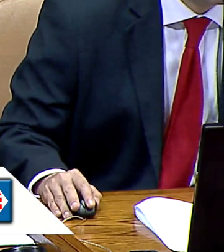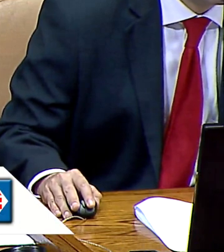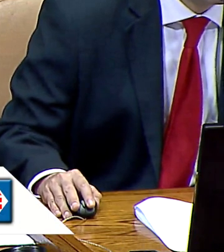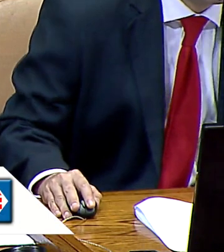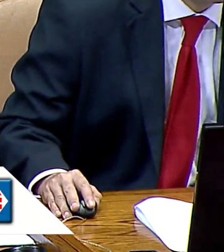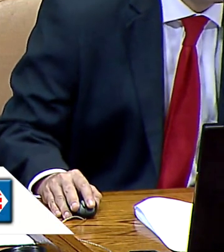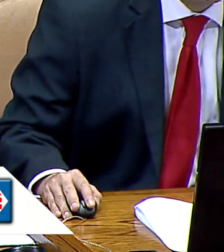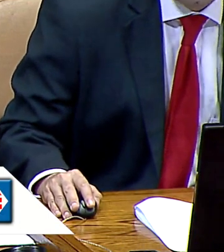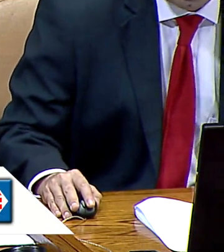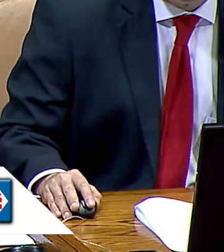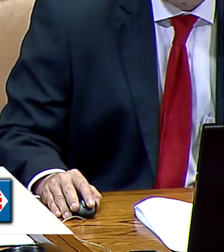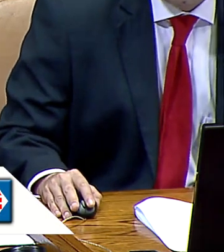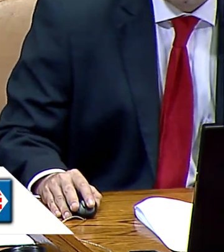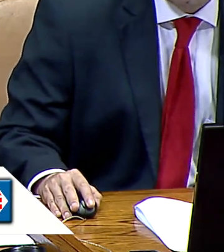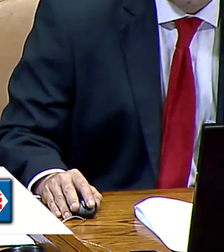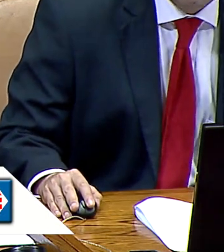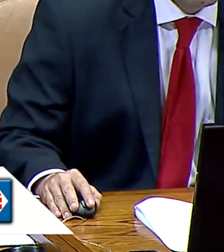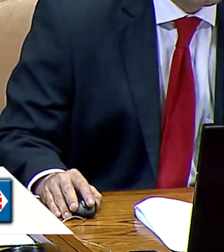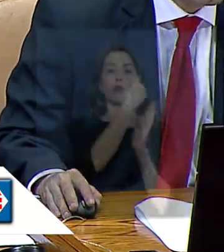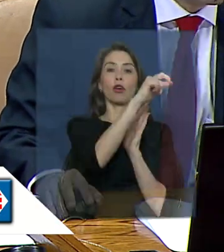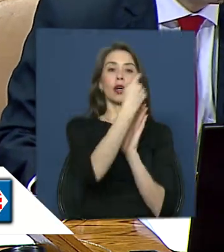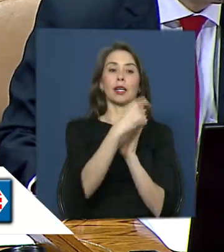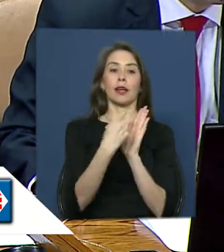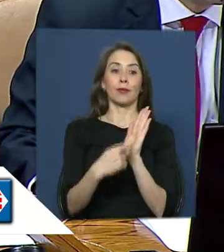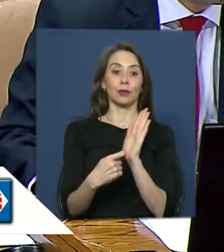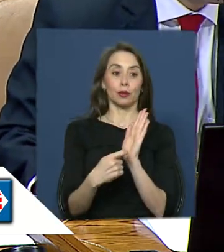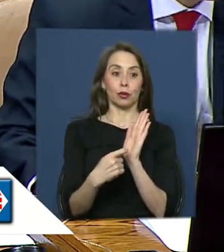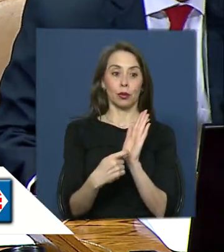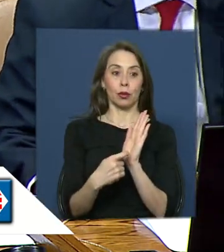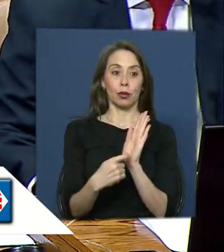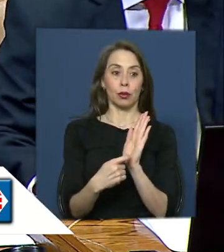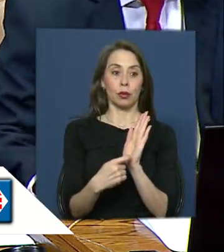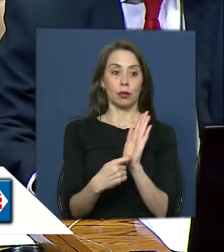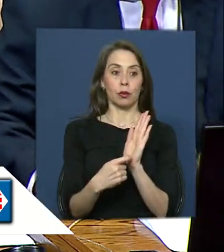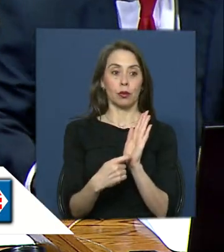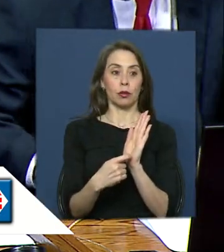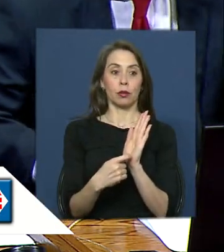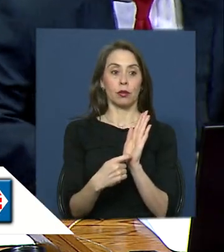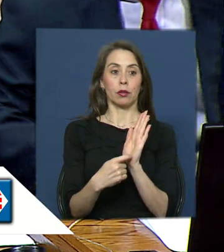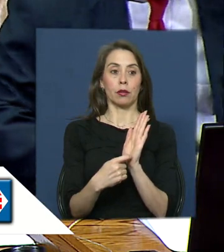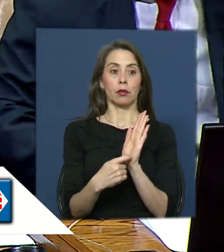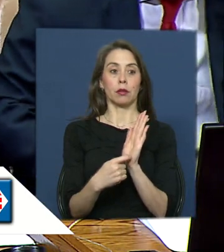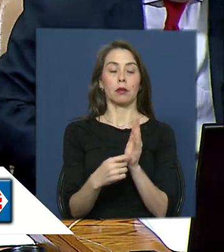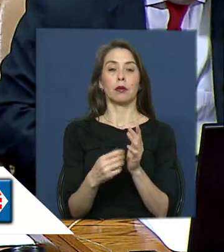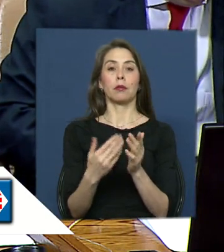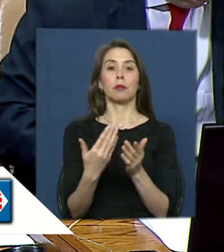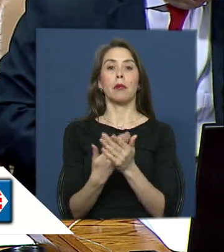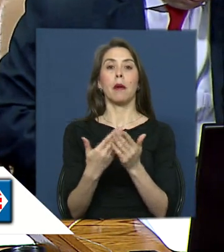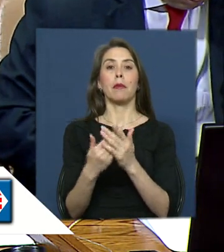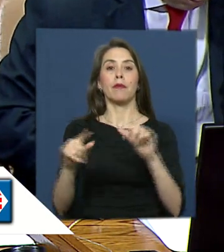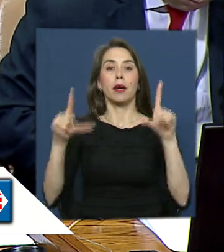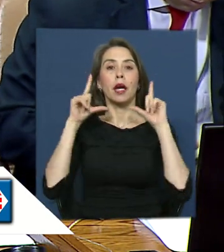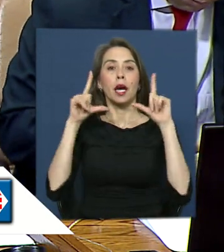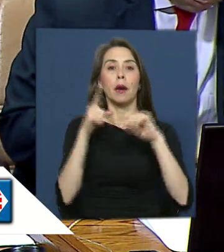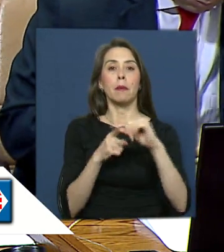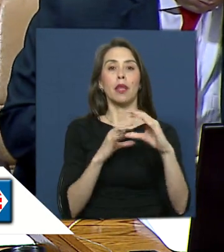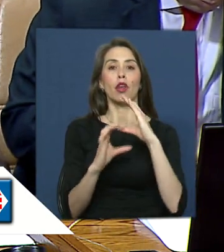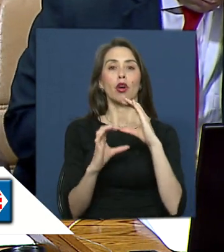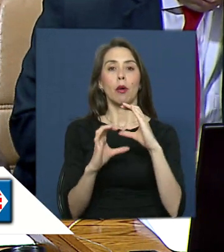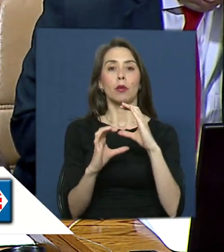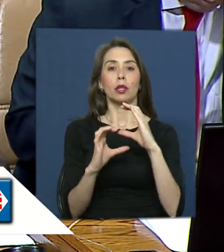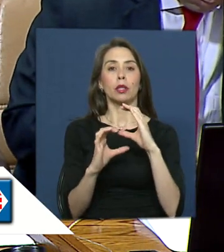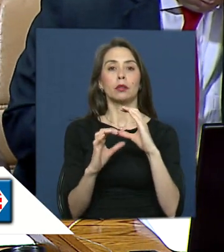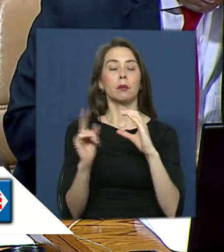un revisionismo que más tiene de cuñas para los medios que